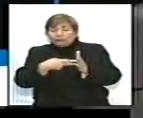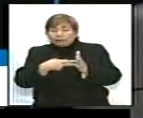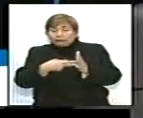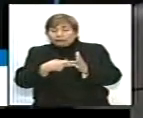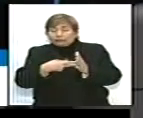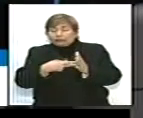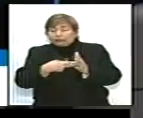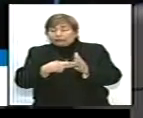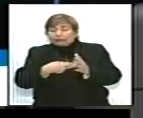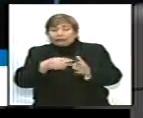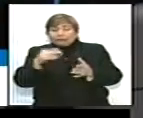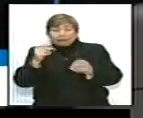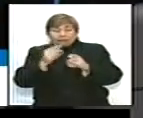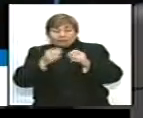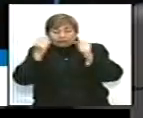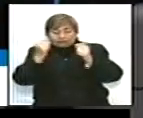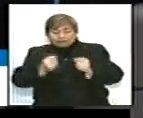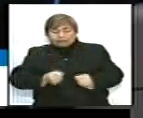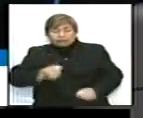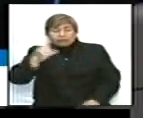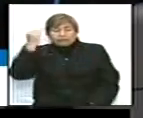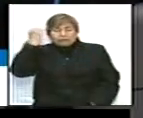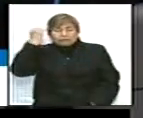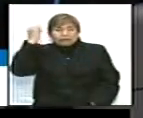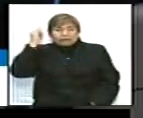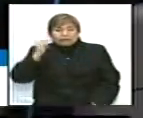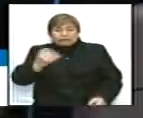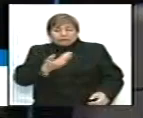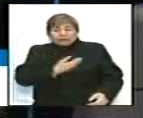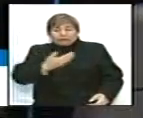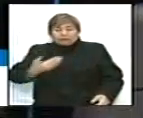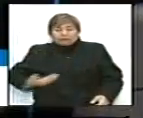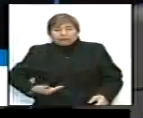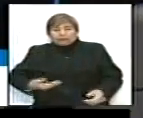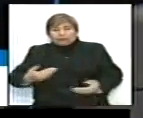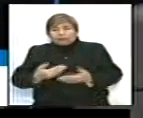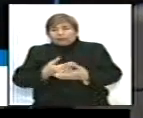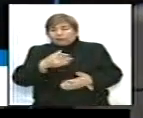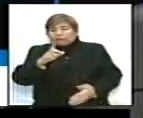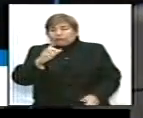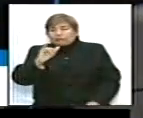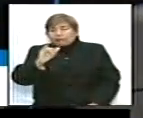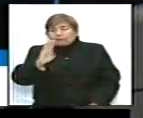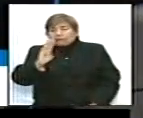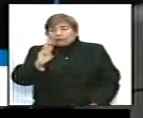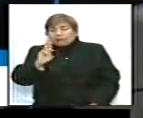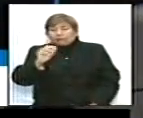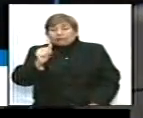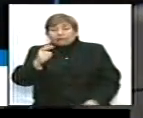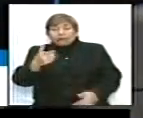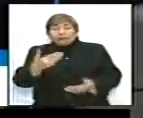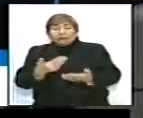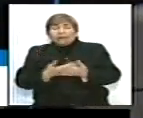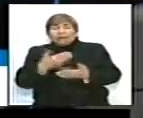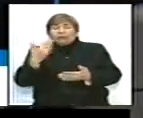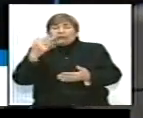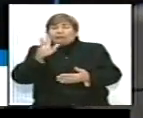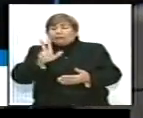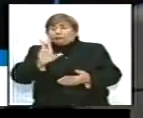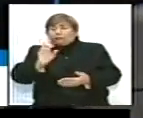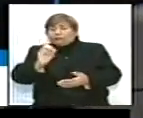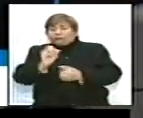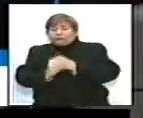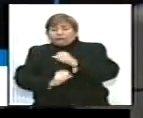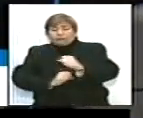posición ideológica que tiene un gobierno neoliberal en los últimos 30 años, presidente. No olvidemos